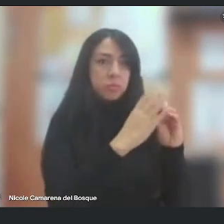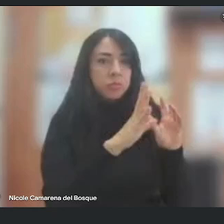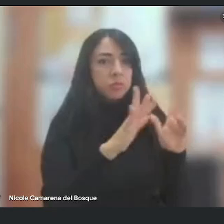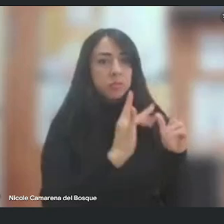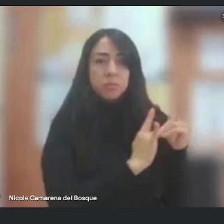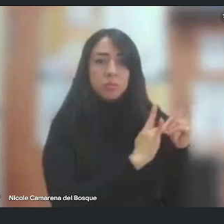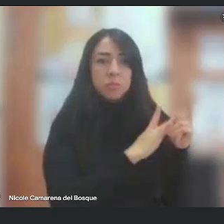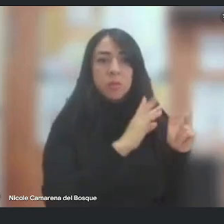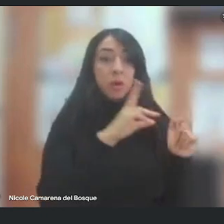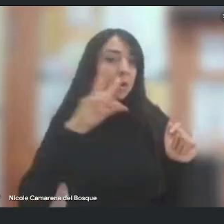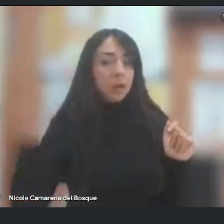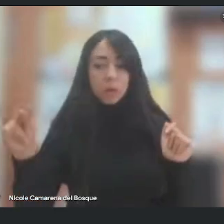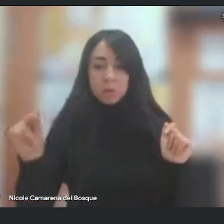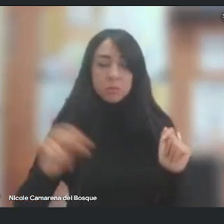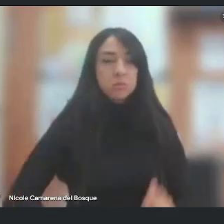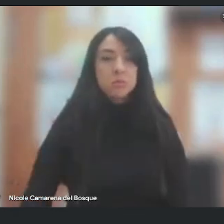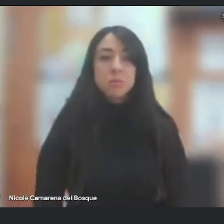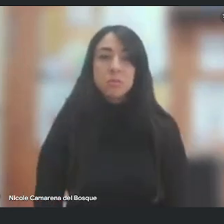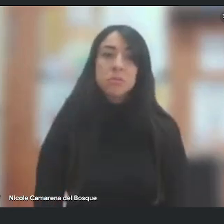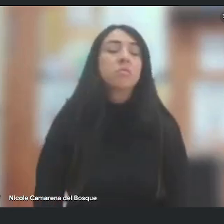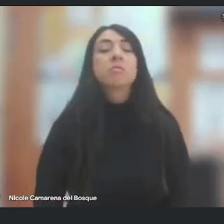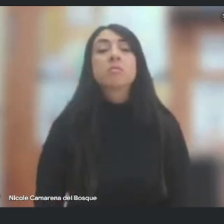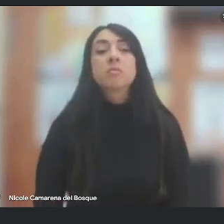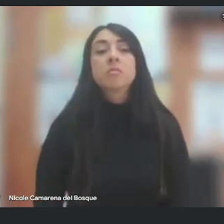un joven que